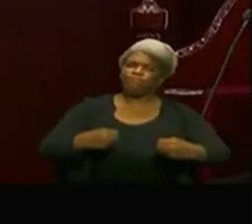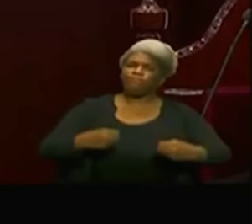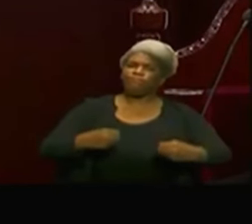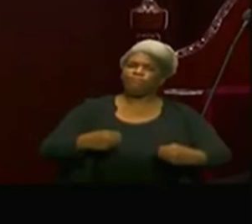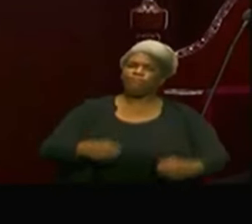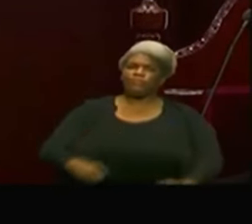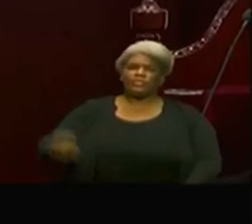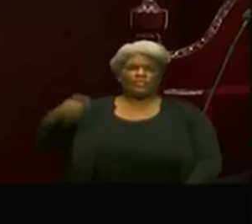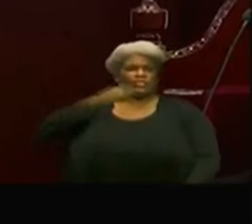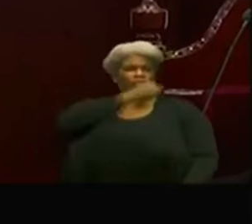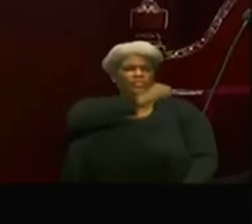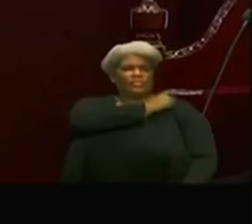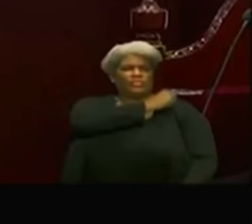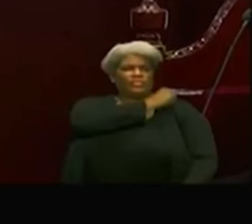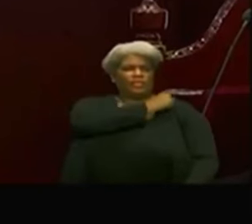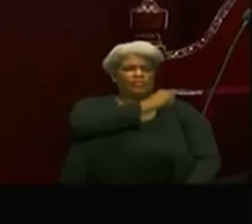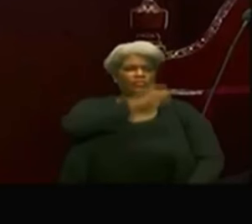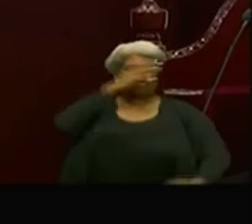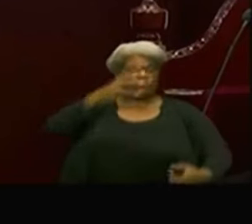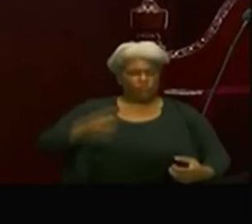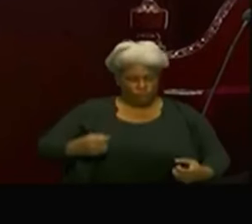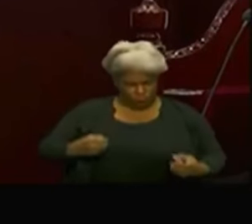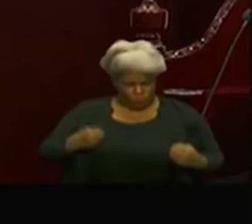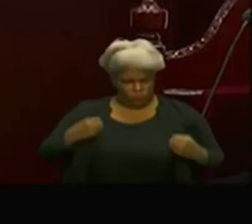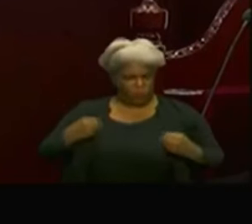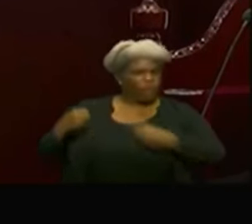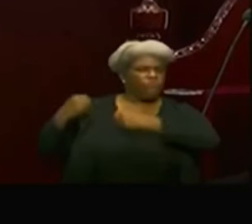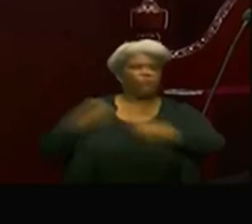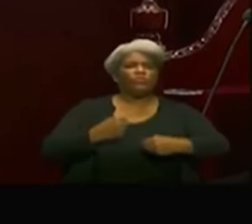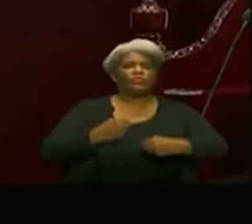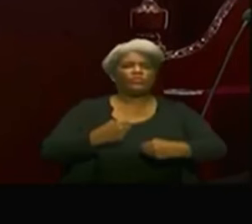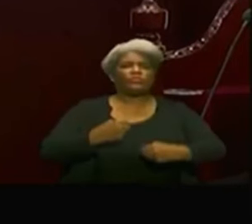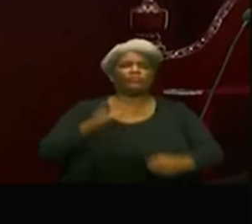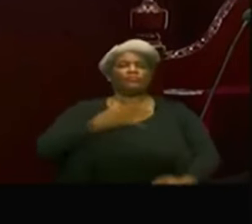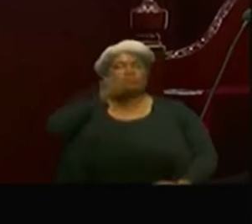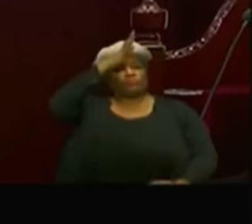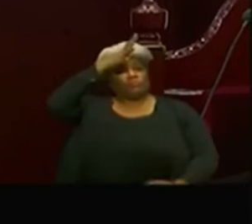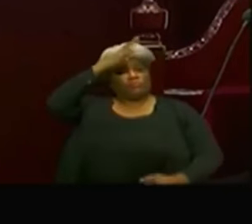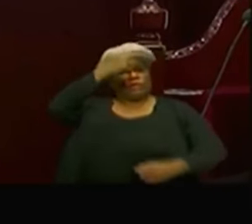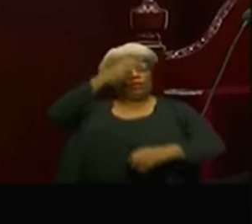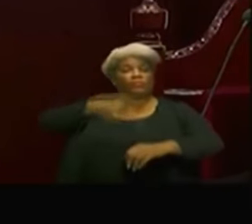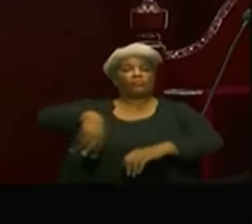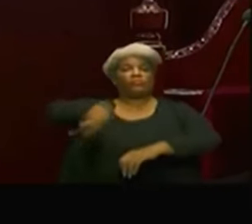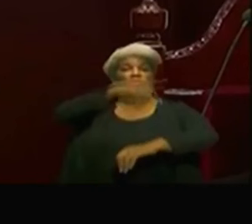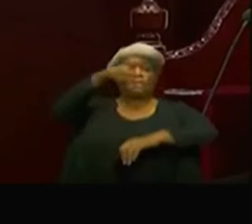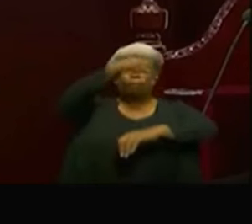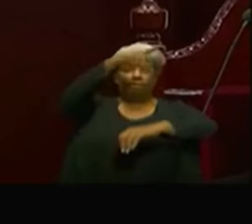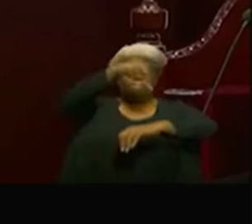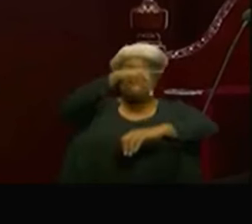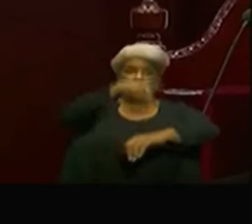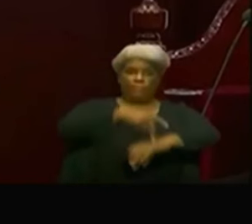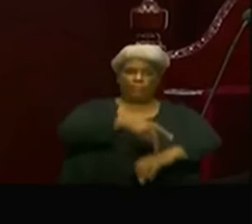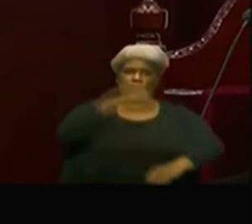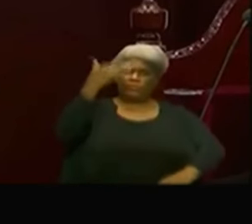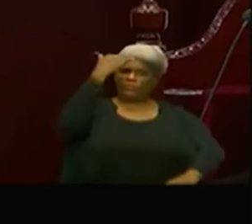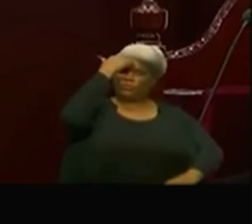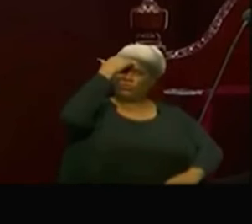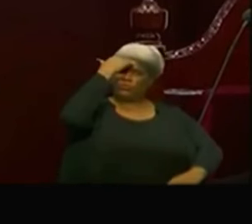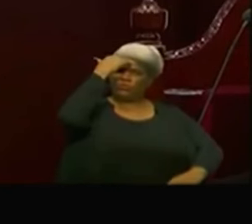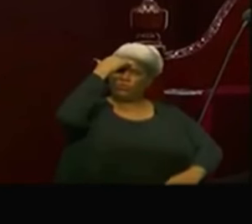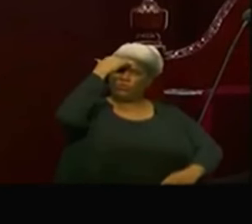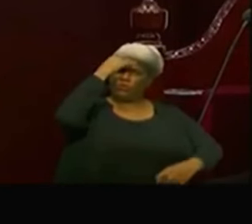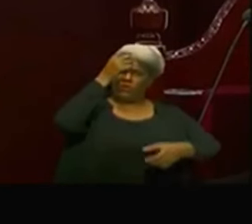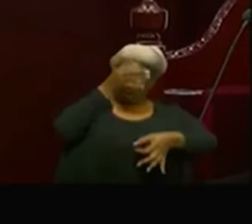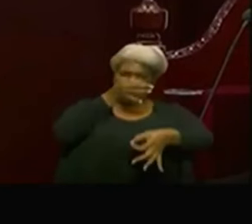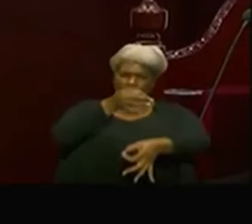tres. Nuestros padres de la patria supieron cambiar las cadenas de la esclavitud por las alas